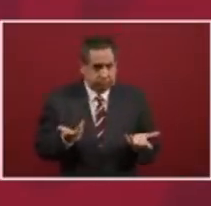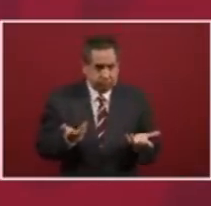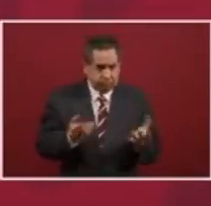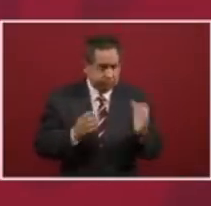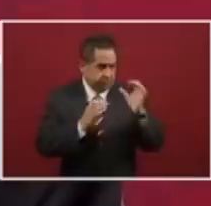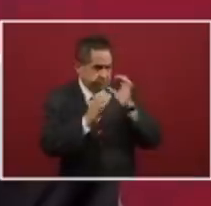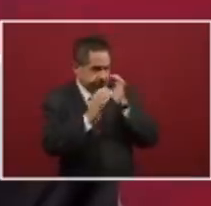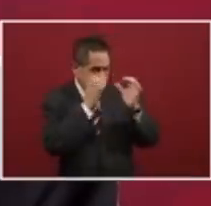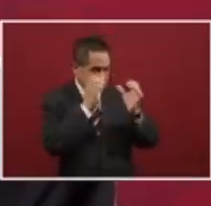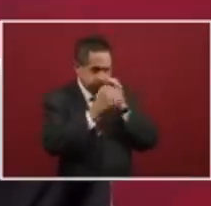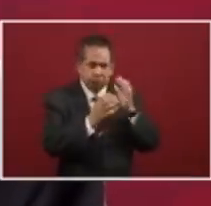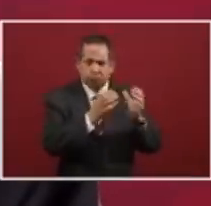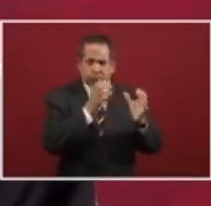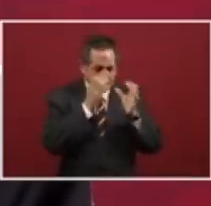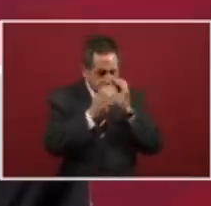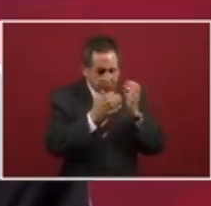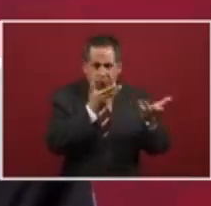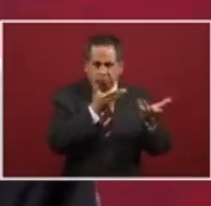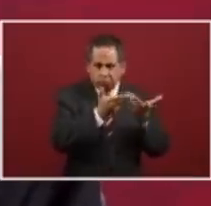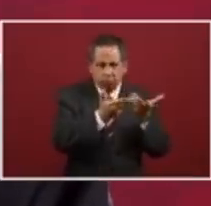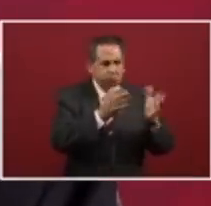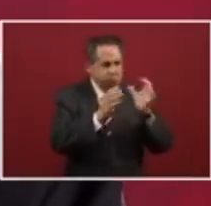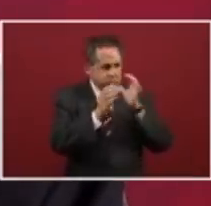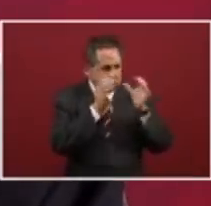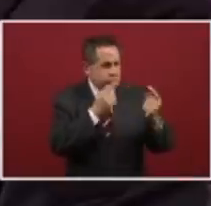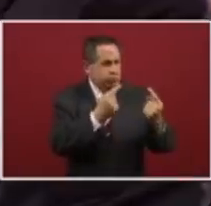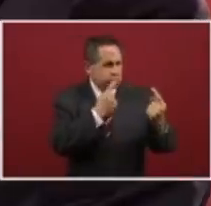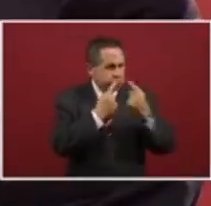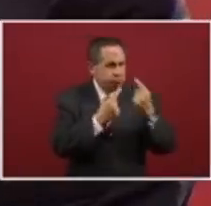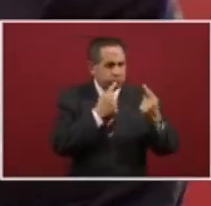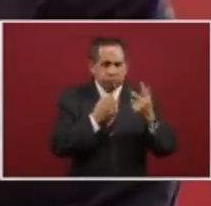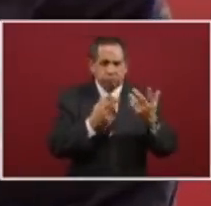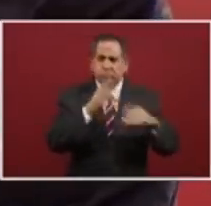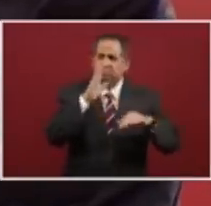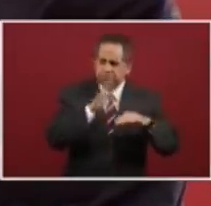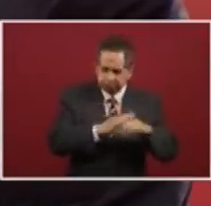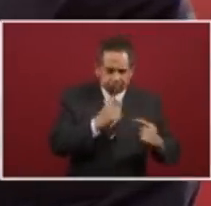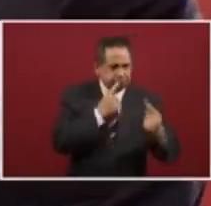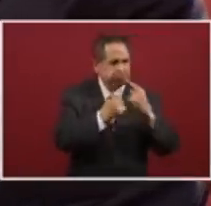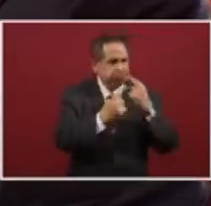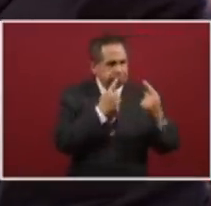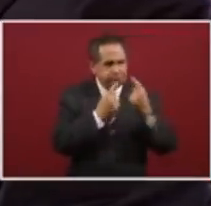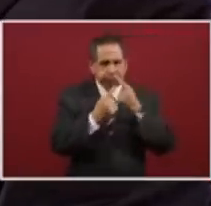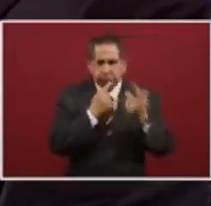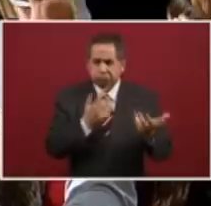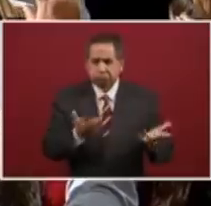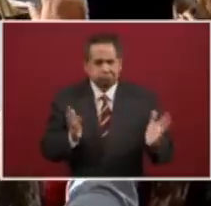dialogo dialogo dialogo diálogo y más diálogo